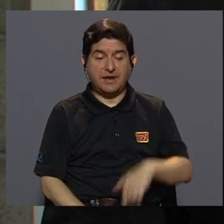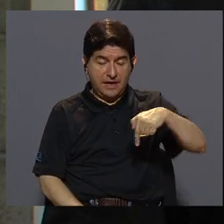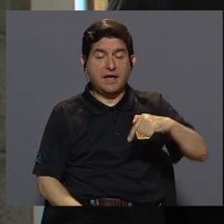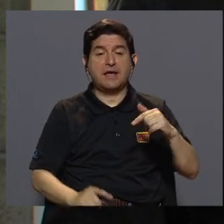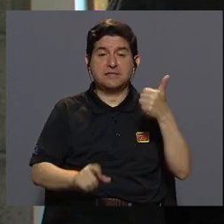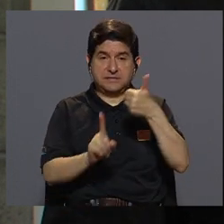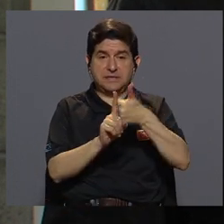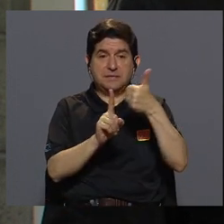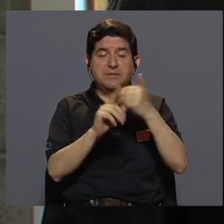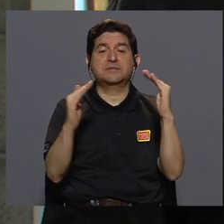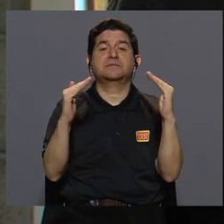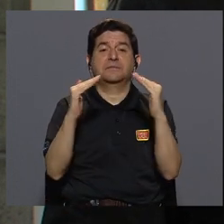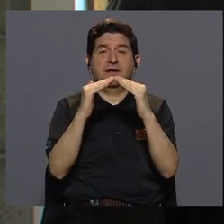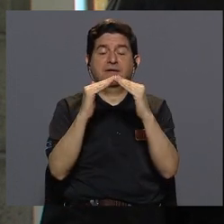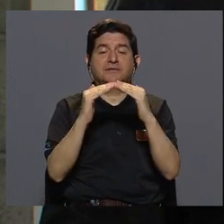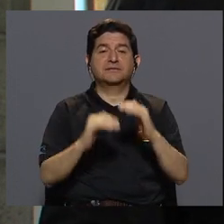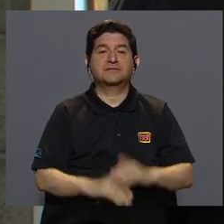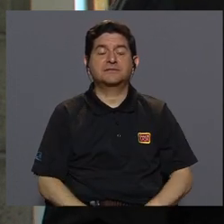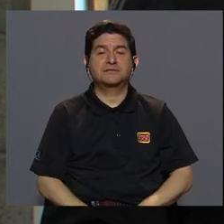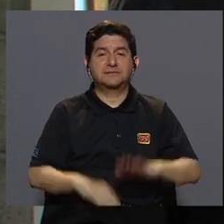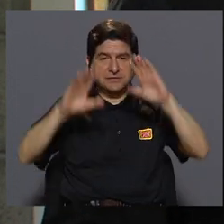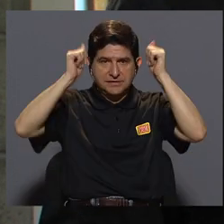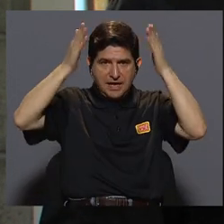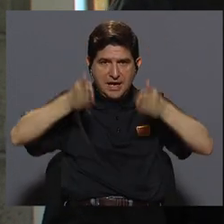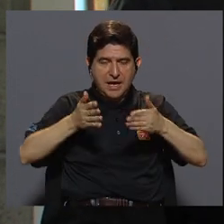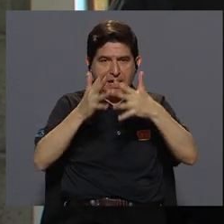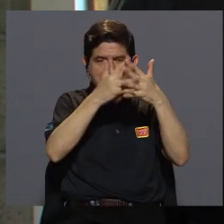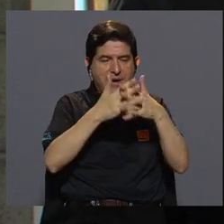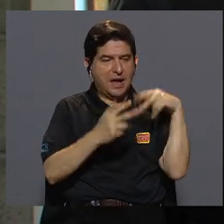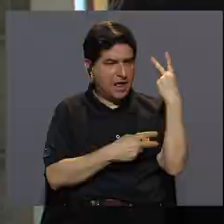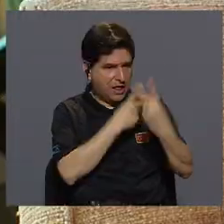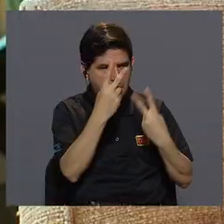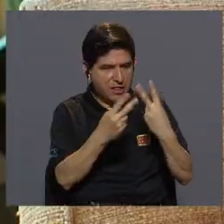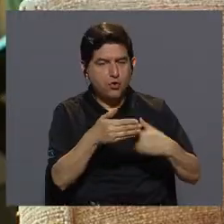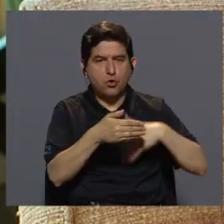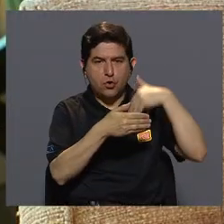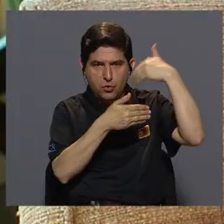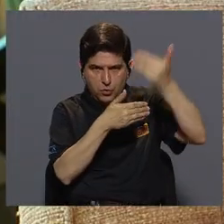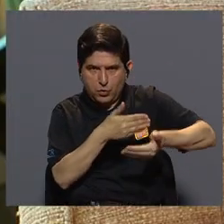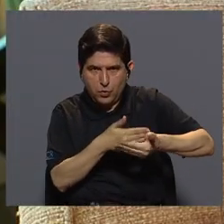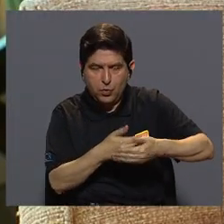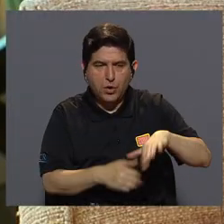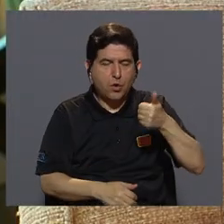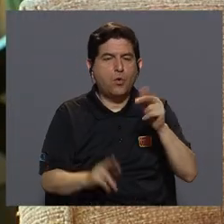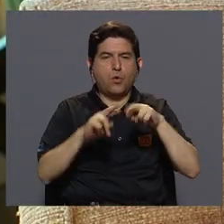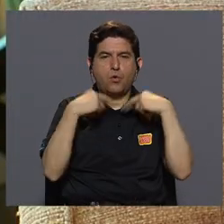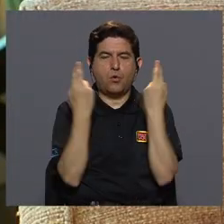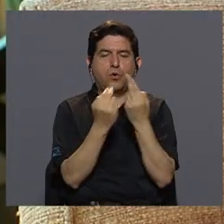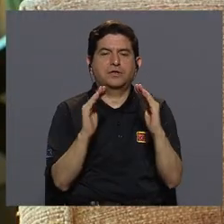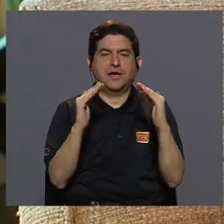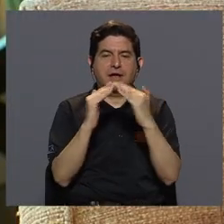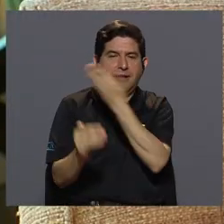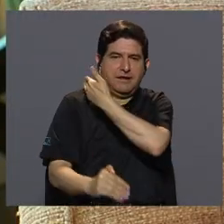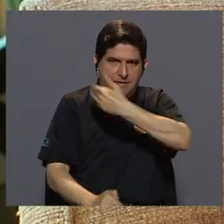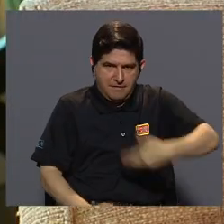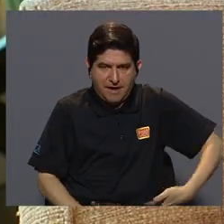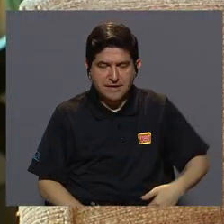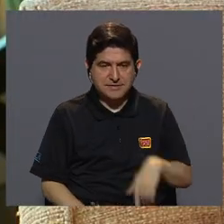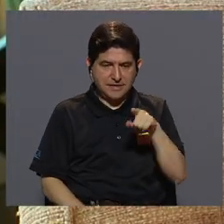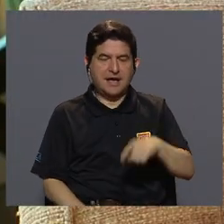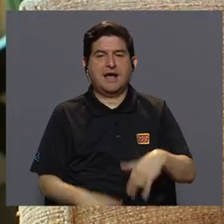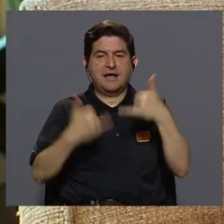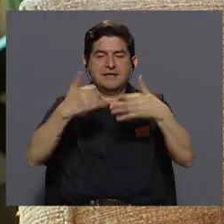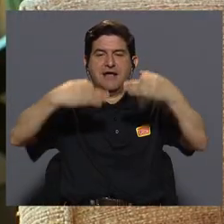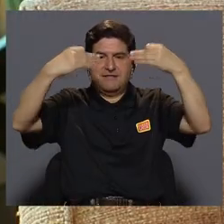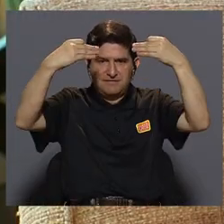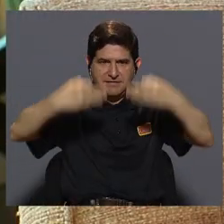misma casa el uh-huh, embajador de Estados Unidos les visita, y luego hay otro encuentro en casa presidencial, que es ahí